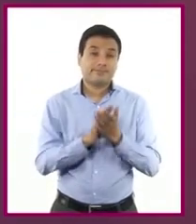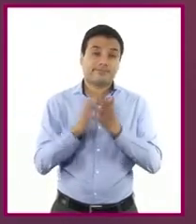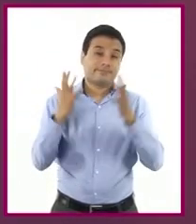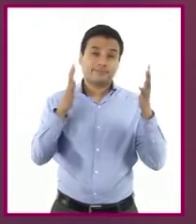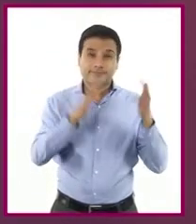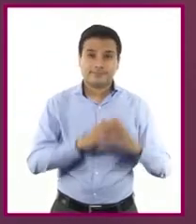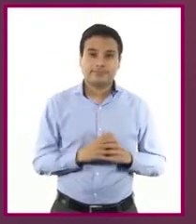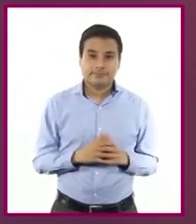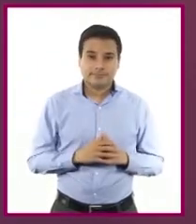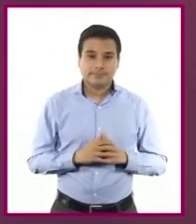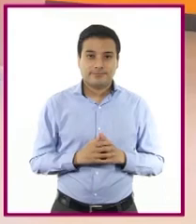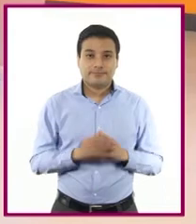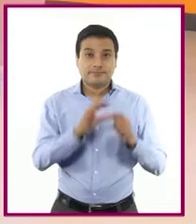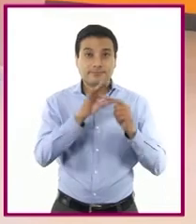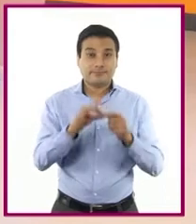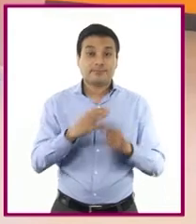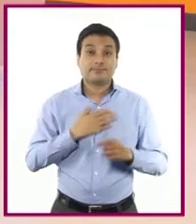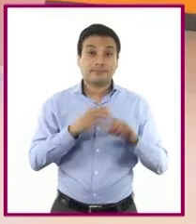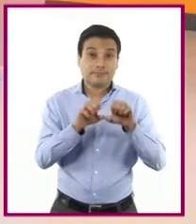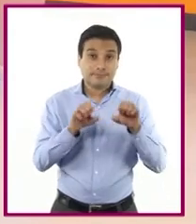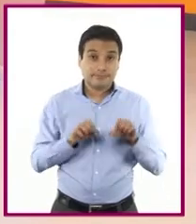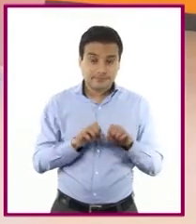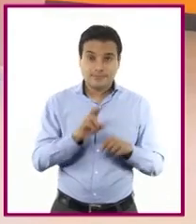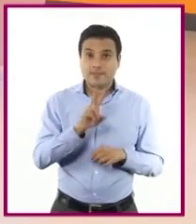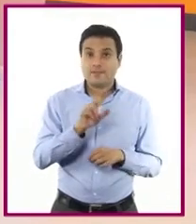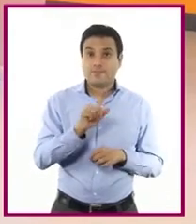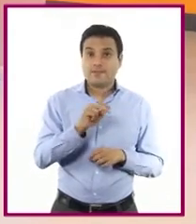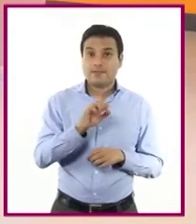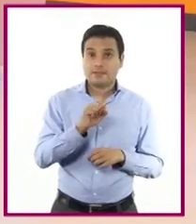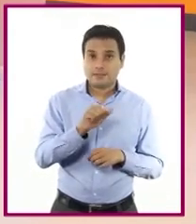Les presento a mi equipo. Vanessa.